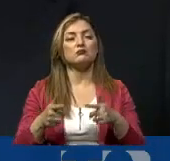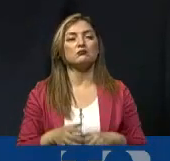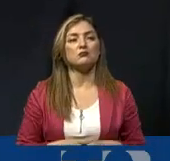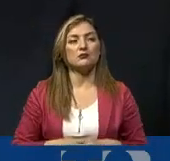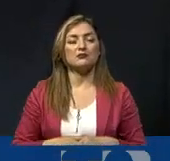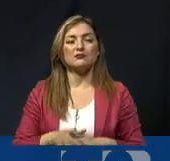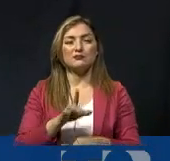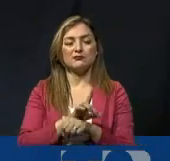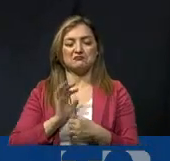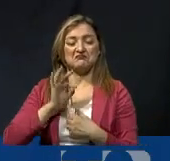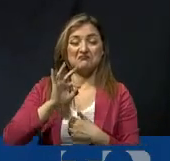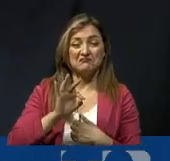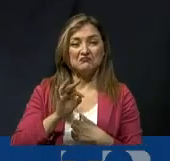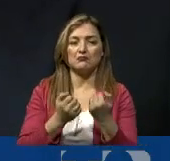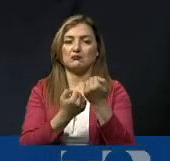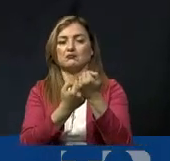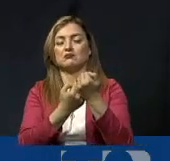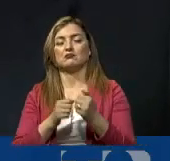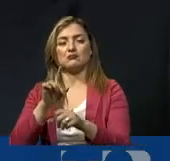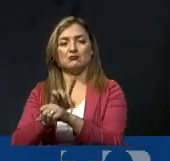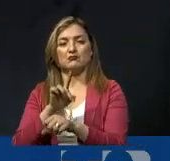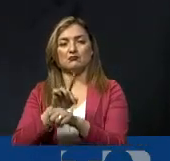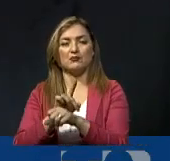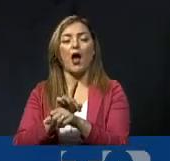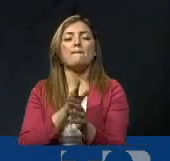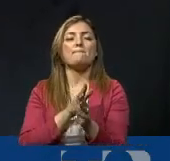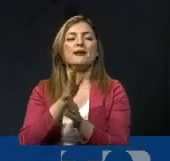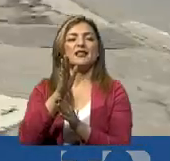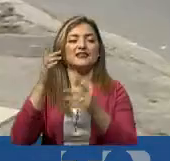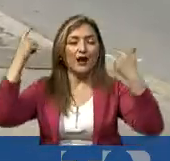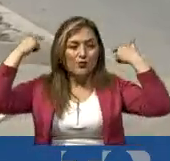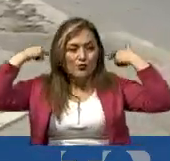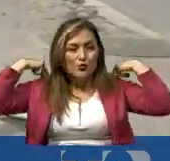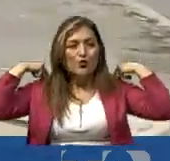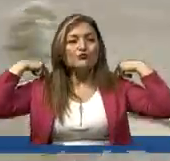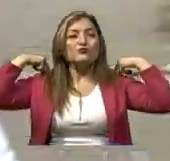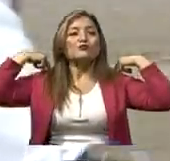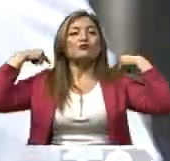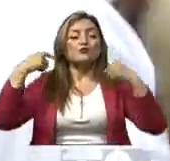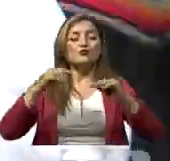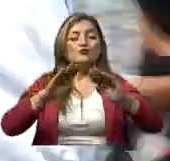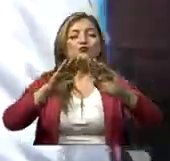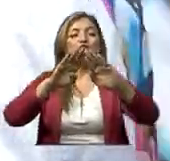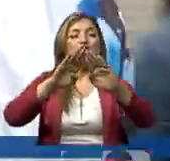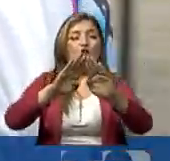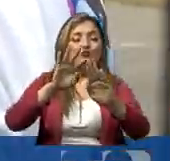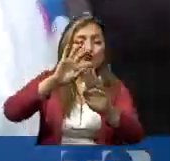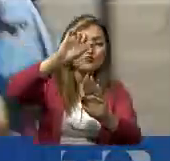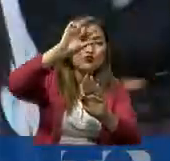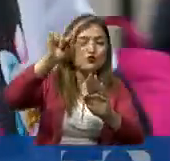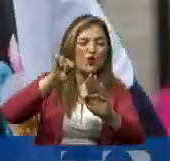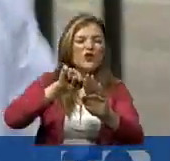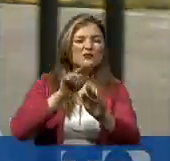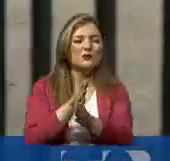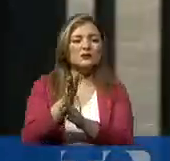por el equipo también de médicos neumólogos que tiene el hospital ayer en un reportaje fernando pisco padre de michael